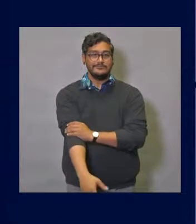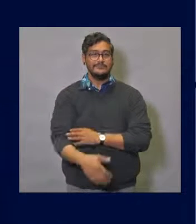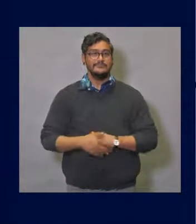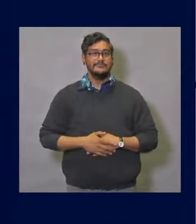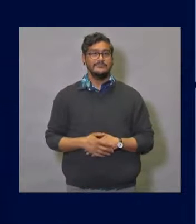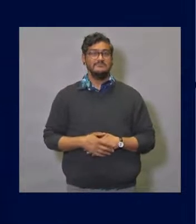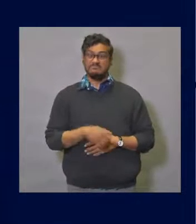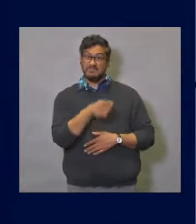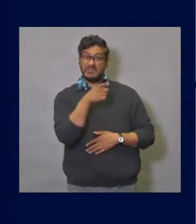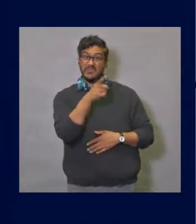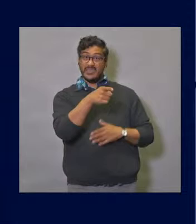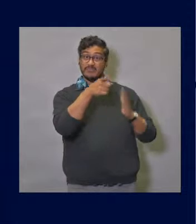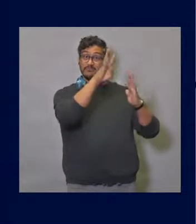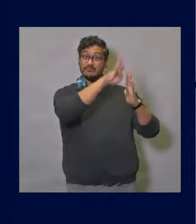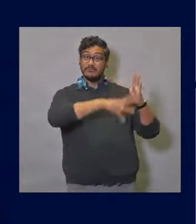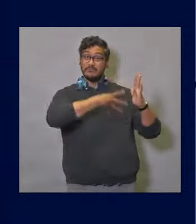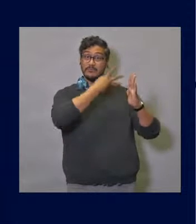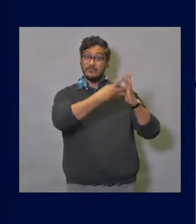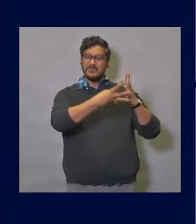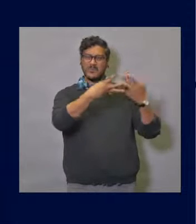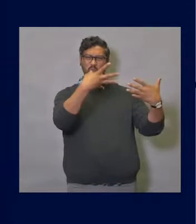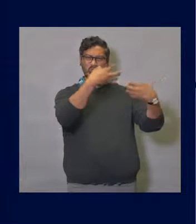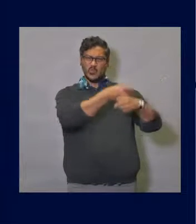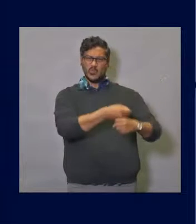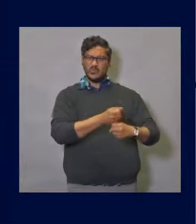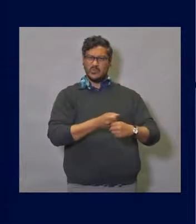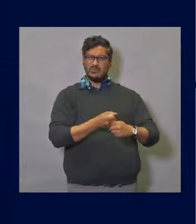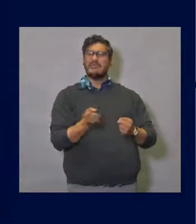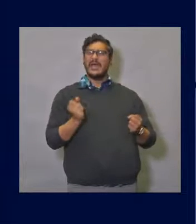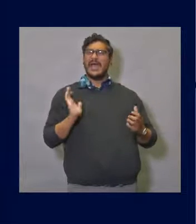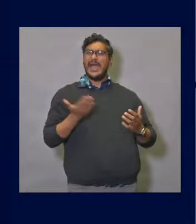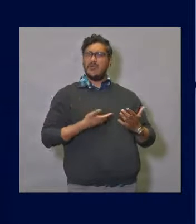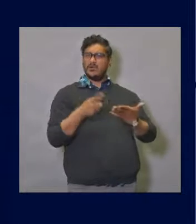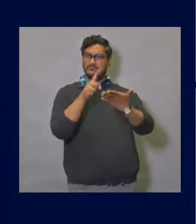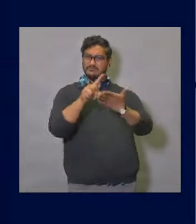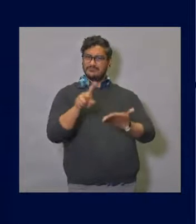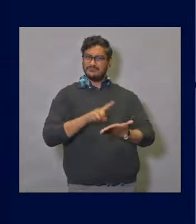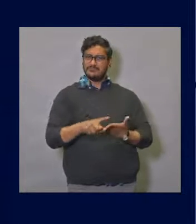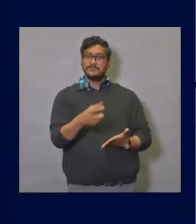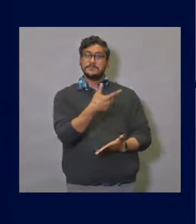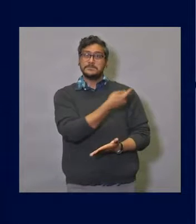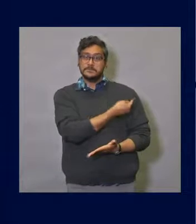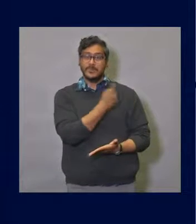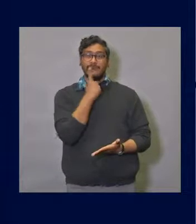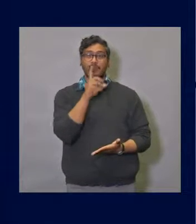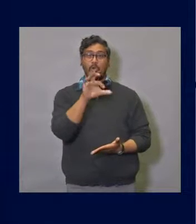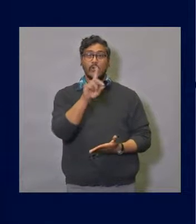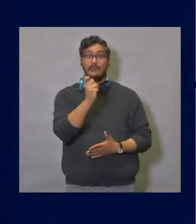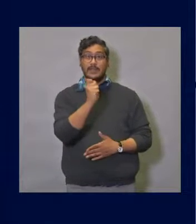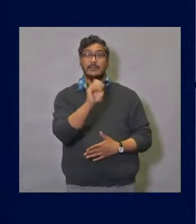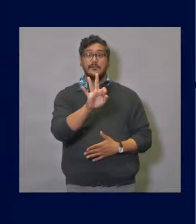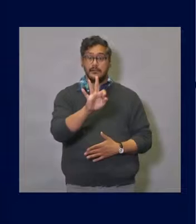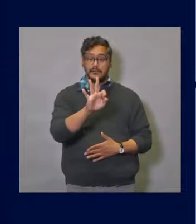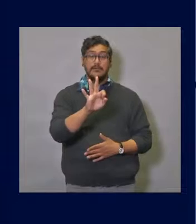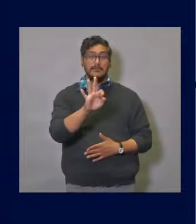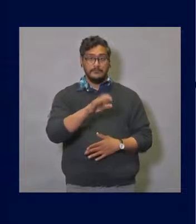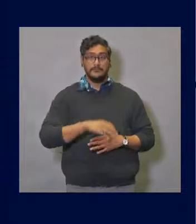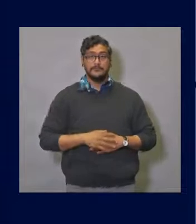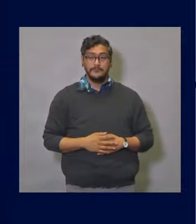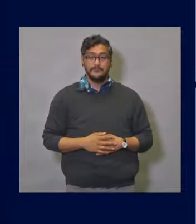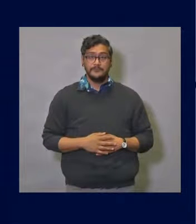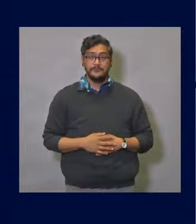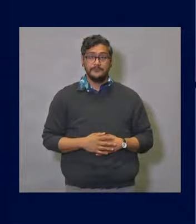Esta tabla muestra el resumen de nuestra distribución semanal de vacunas de COVID-19 por tipo de centro de